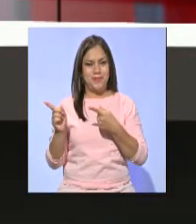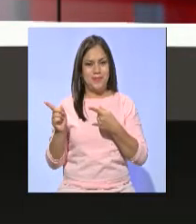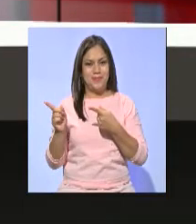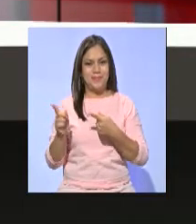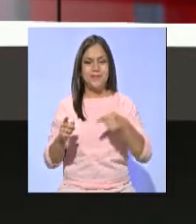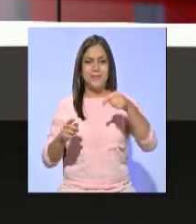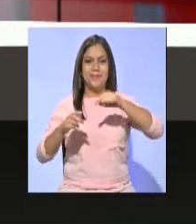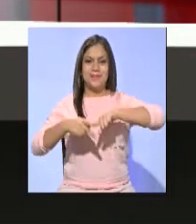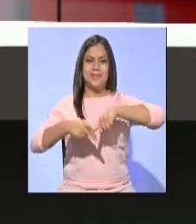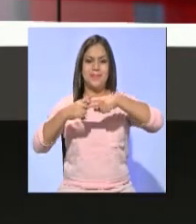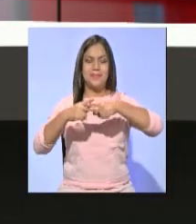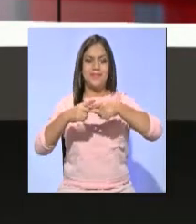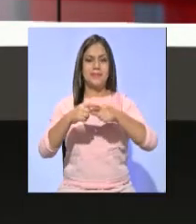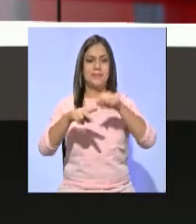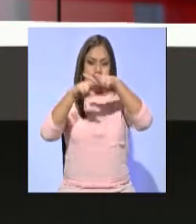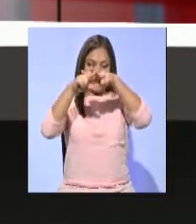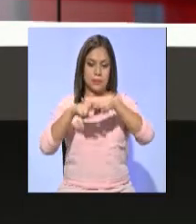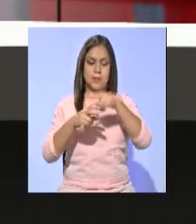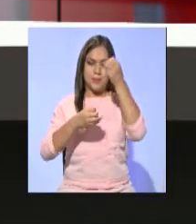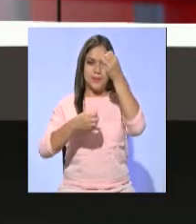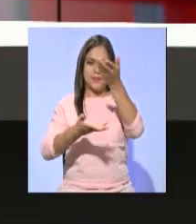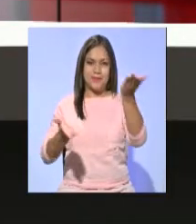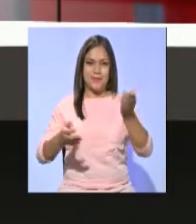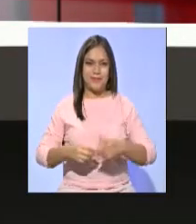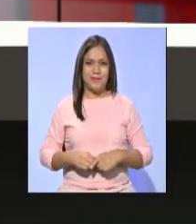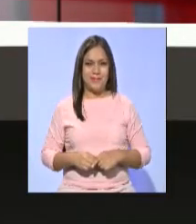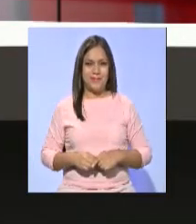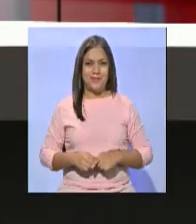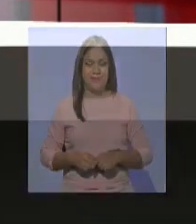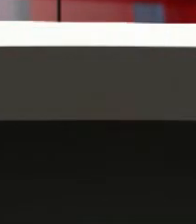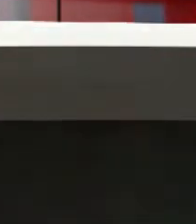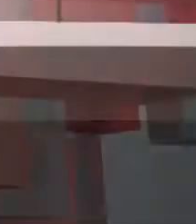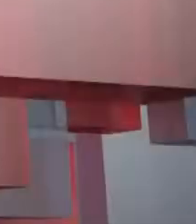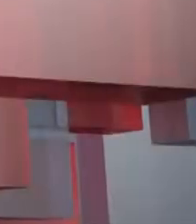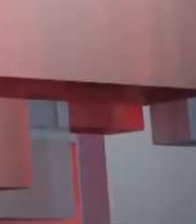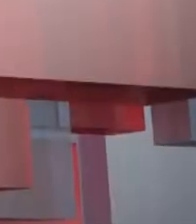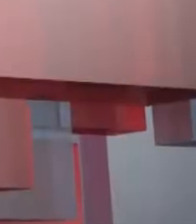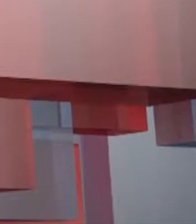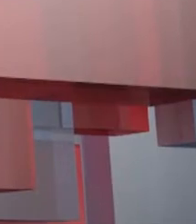tvl.asambleanacional.gov.es. De inmediato, la revisión de la información.